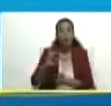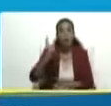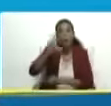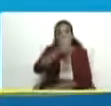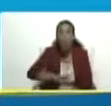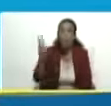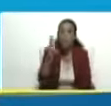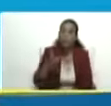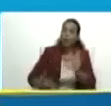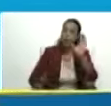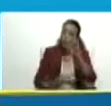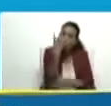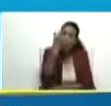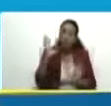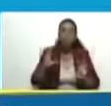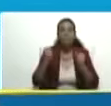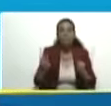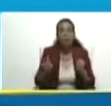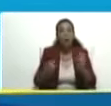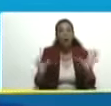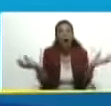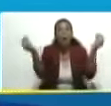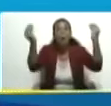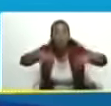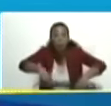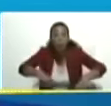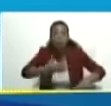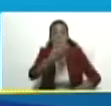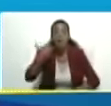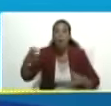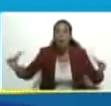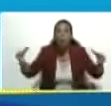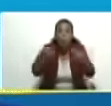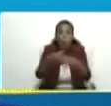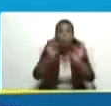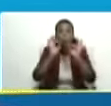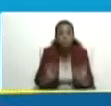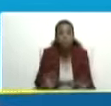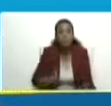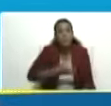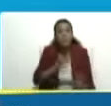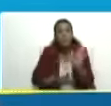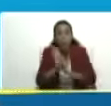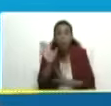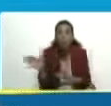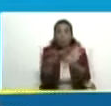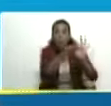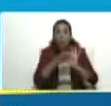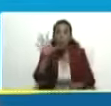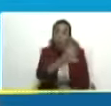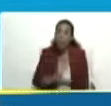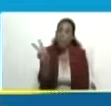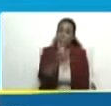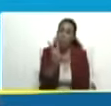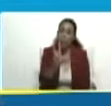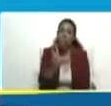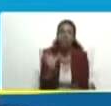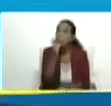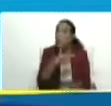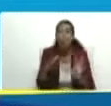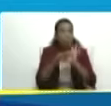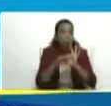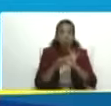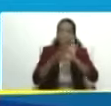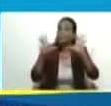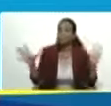a construir grandes consensos para avanzar en la unión de un país. Sin unión,